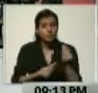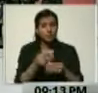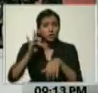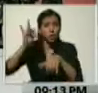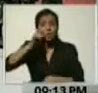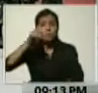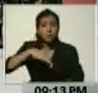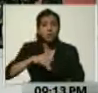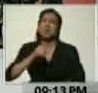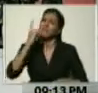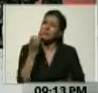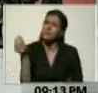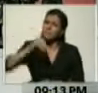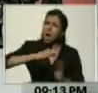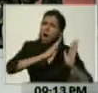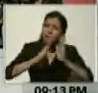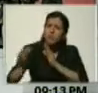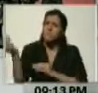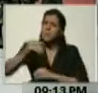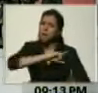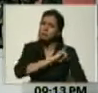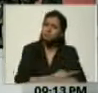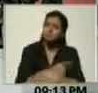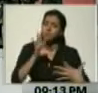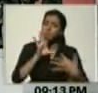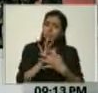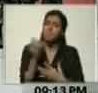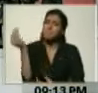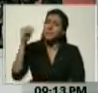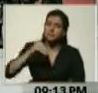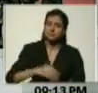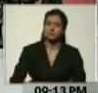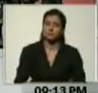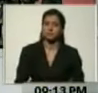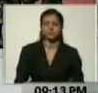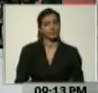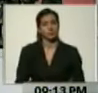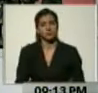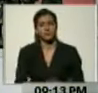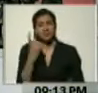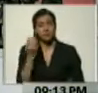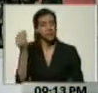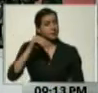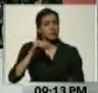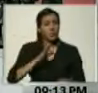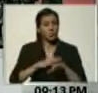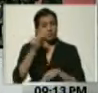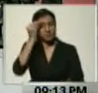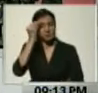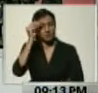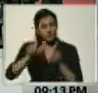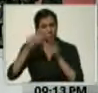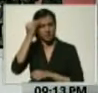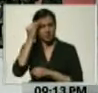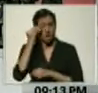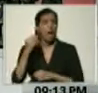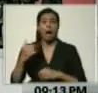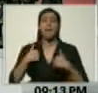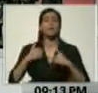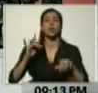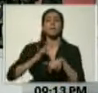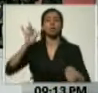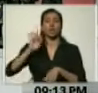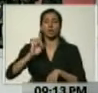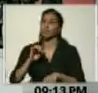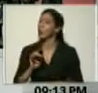organización requiere eso, más fortaleza, más unidad. Porque el que crea que no le va a pasar eso, mire compadre, mire